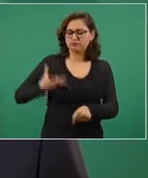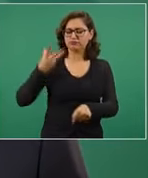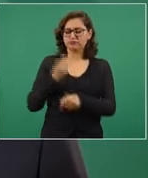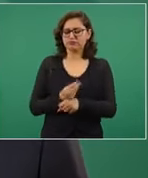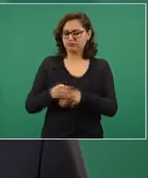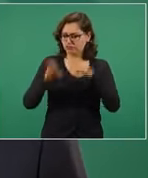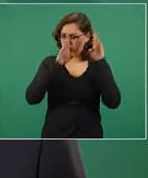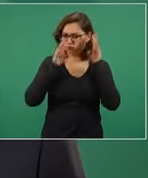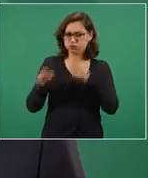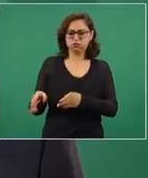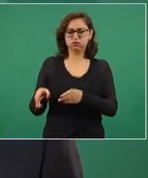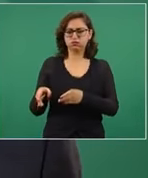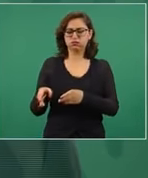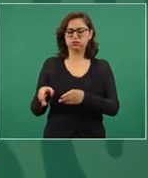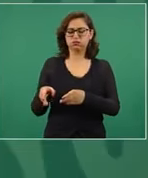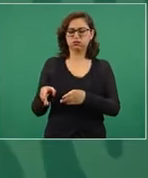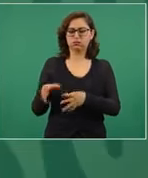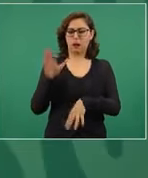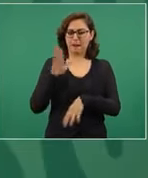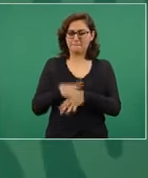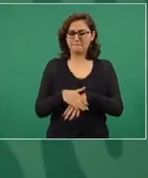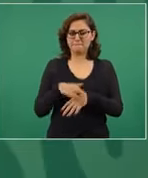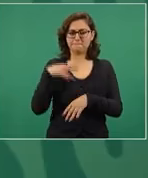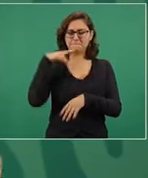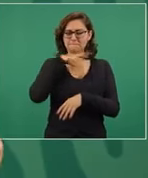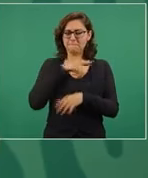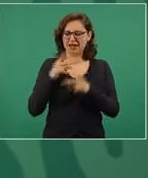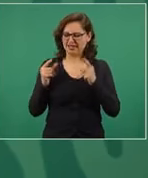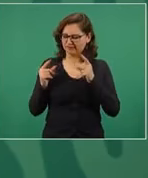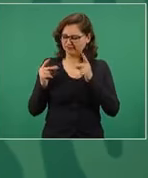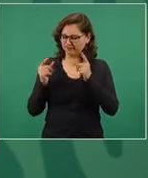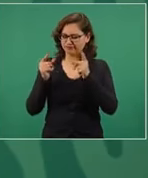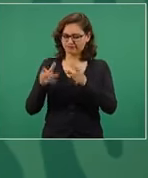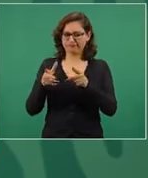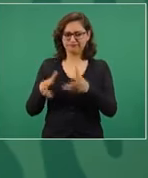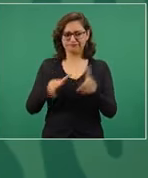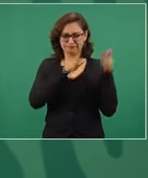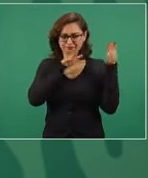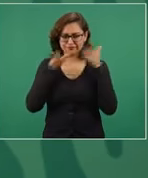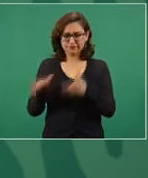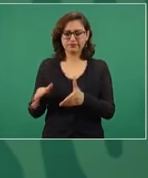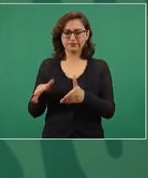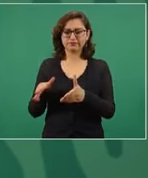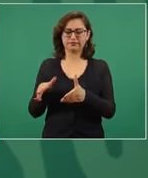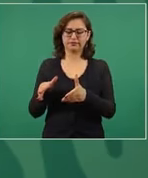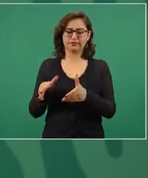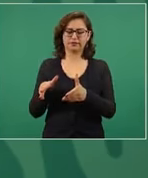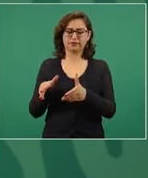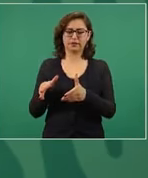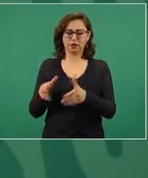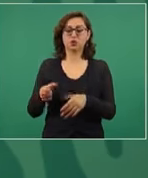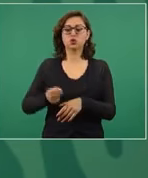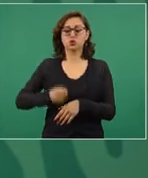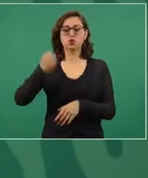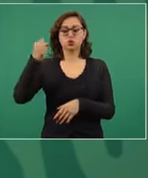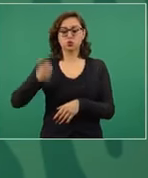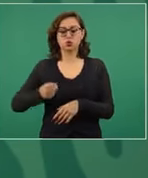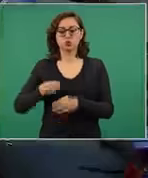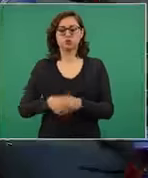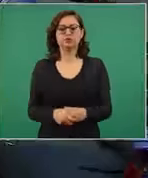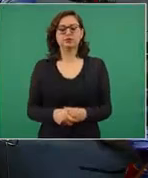orientarse, va a tener más énfasis en atender la frontera sur.